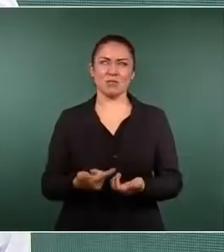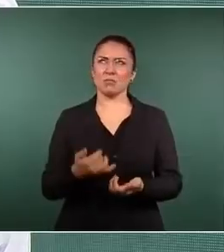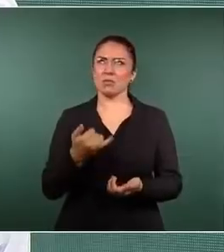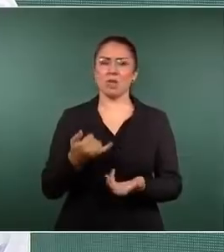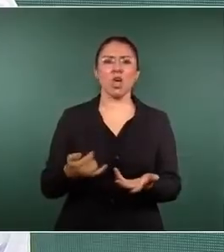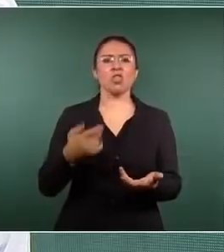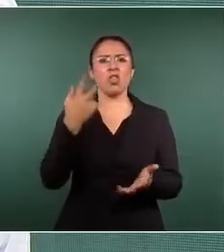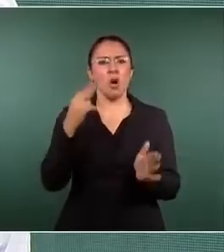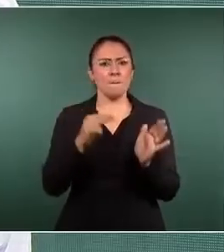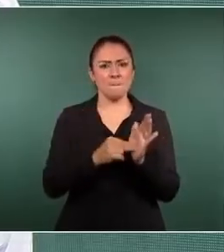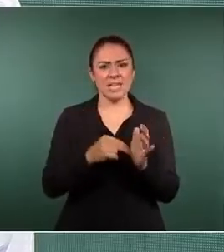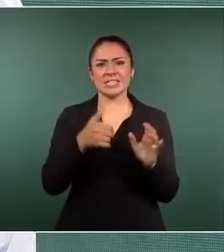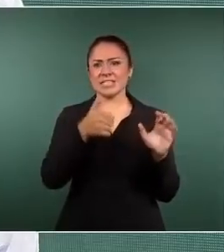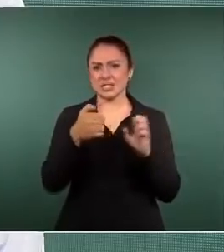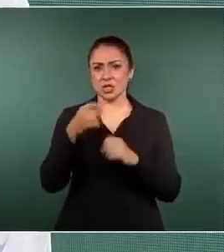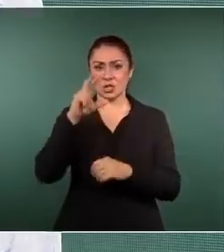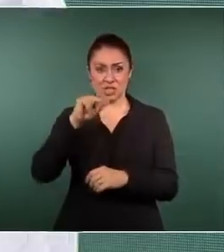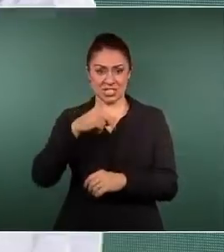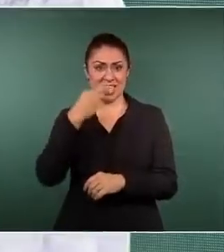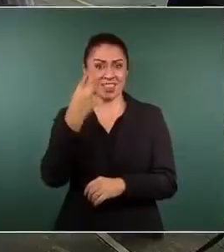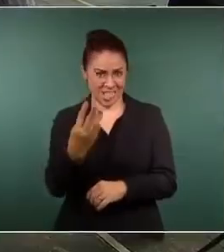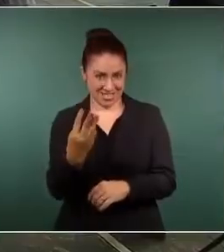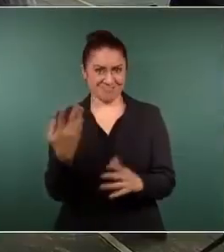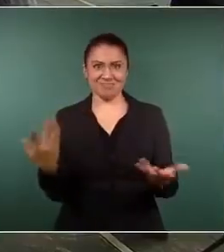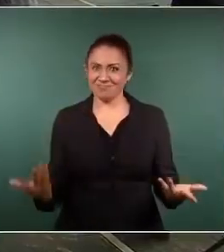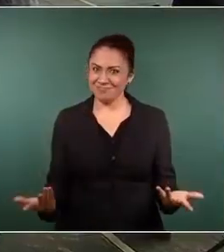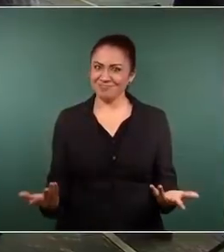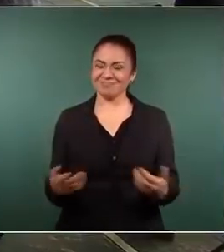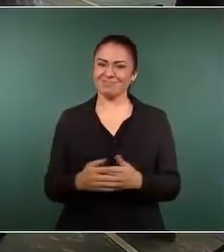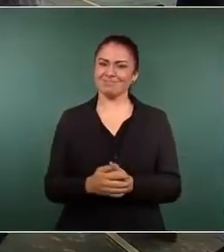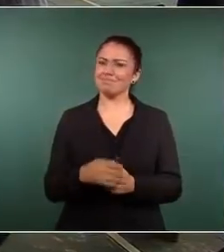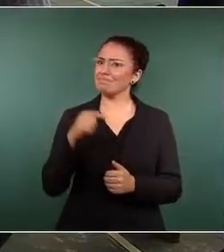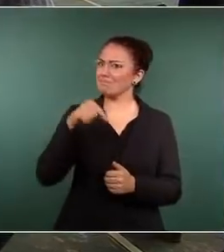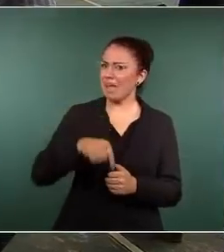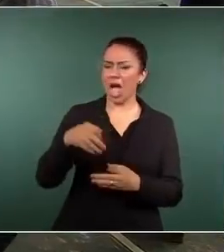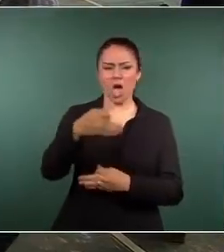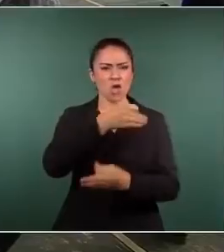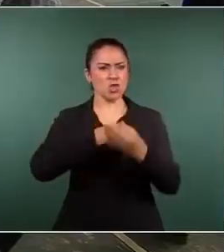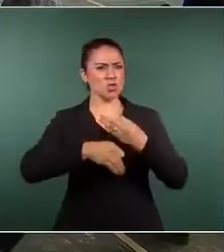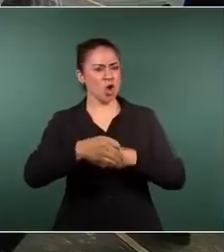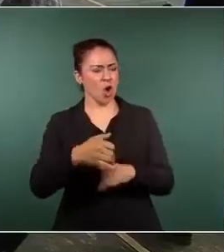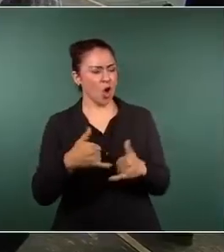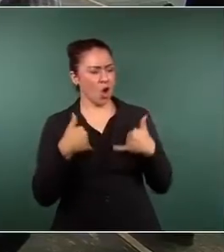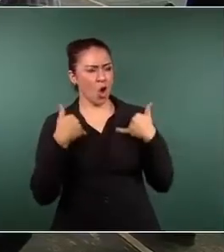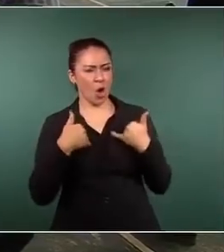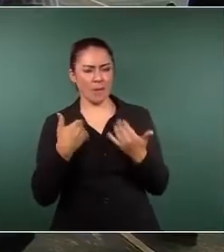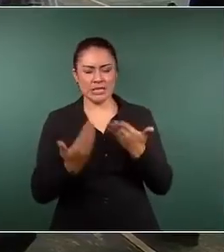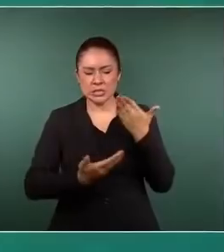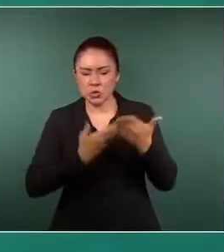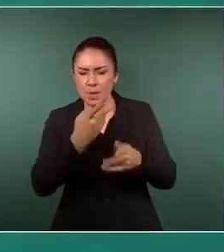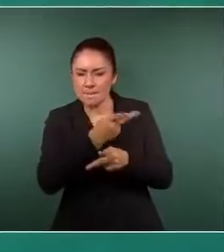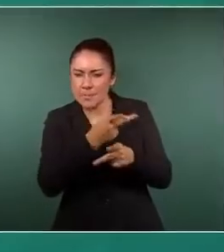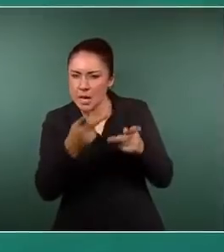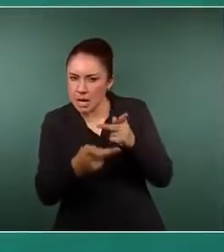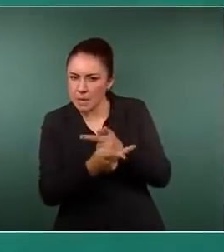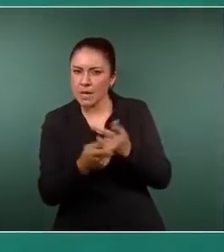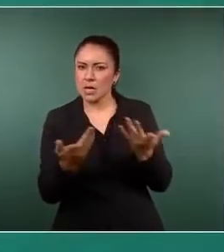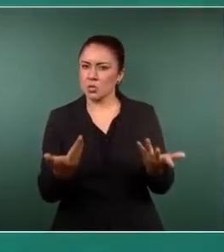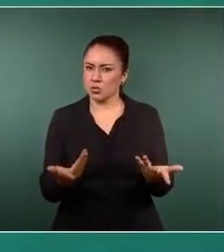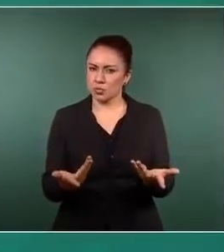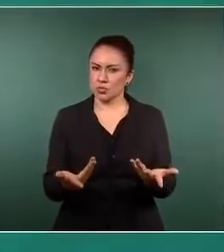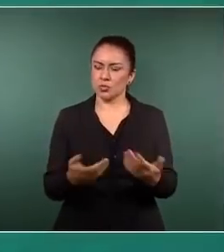2683 aquí todos los que estudian bachiller preparatoria